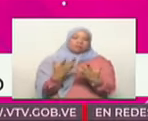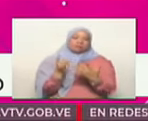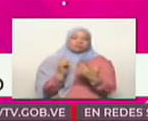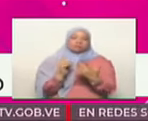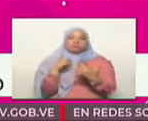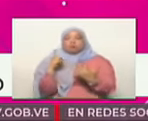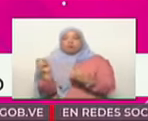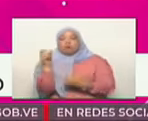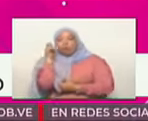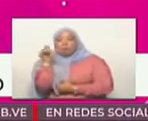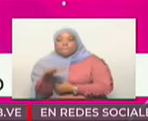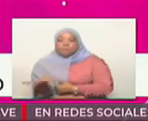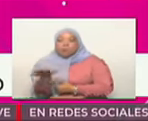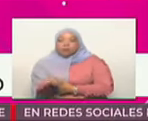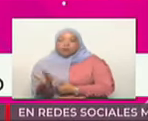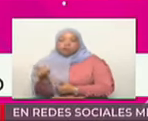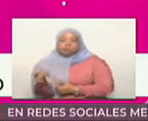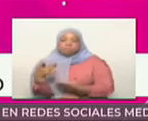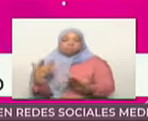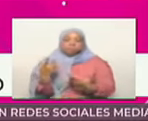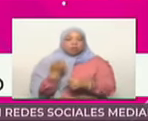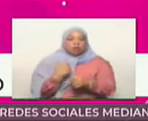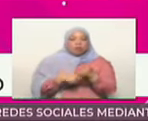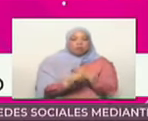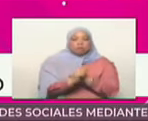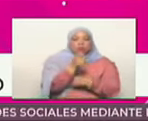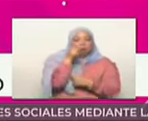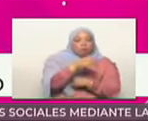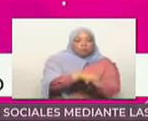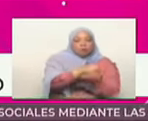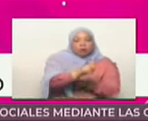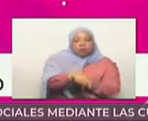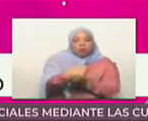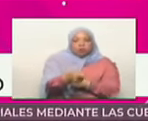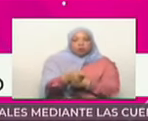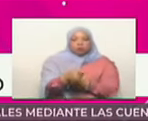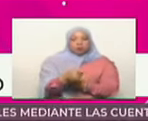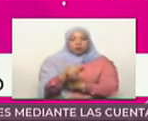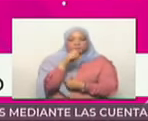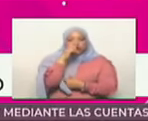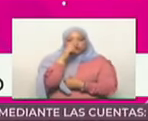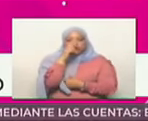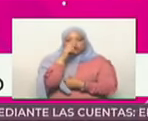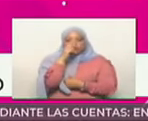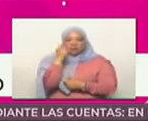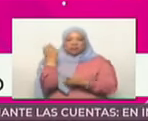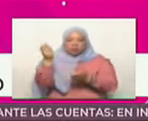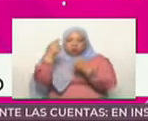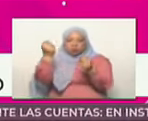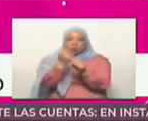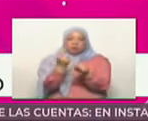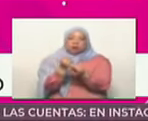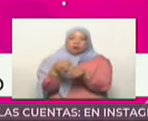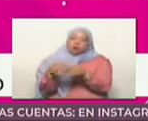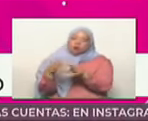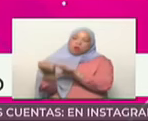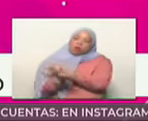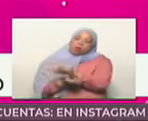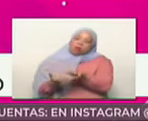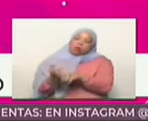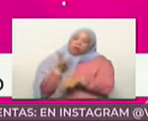allá. Ellos no hicieron campaña. ¿Qué hizo la extrema derecha? Organizar los comanditos del